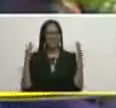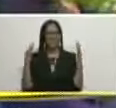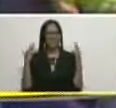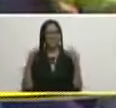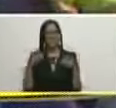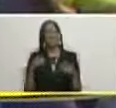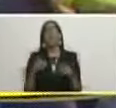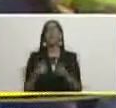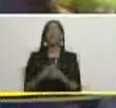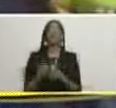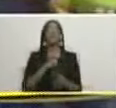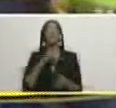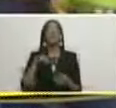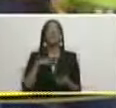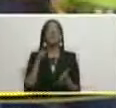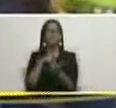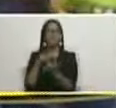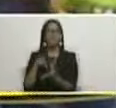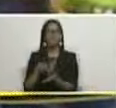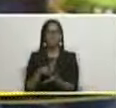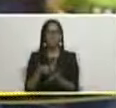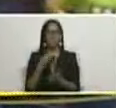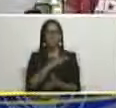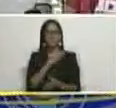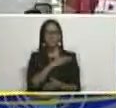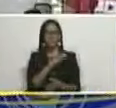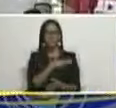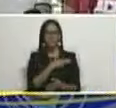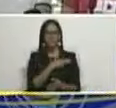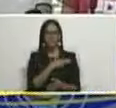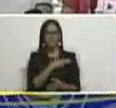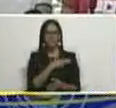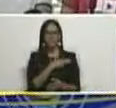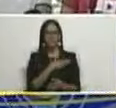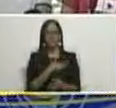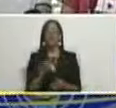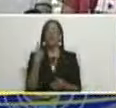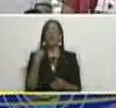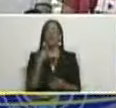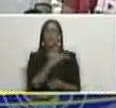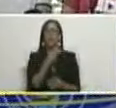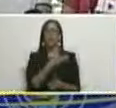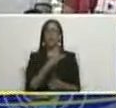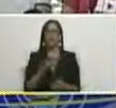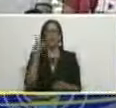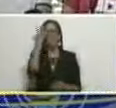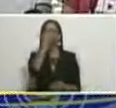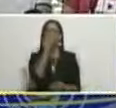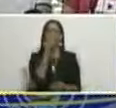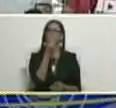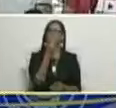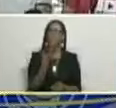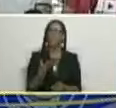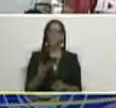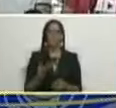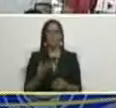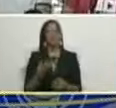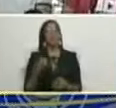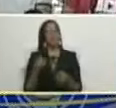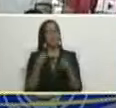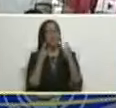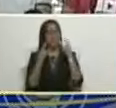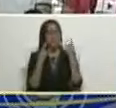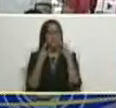Ahora nosotros estamos desplegando las grandes misiones, una de las grandes misiones más hermosas que